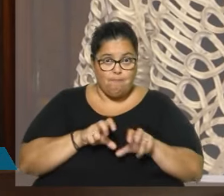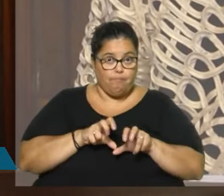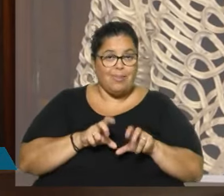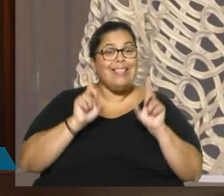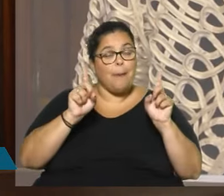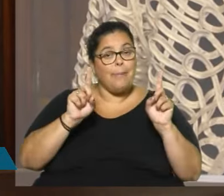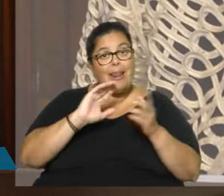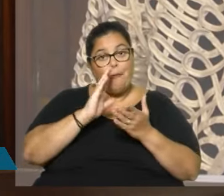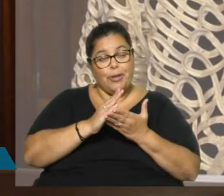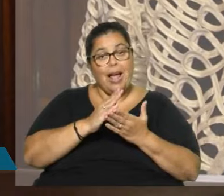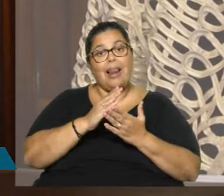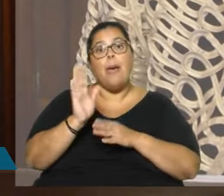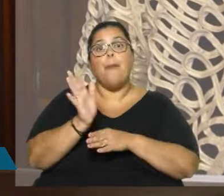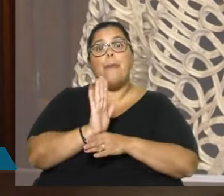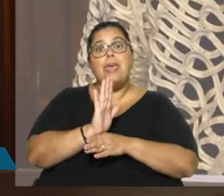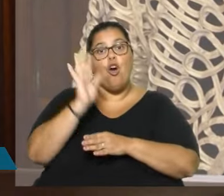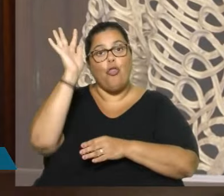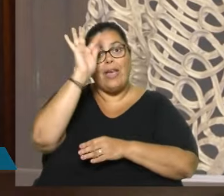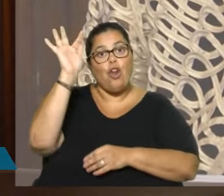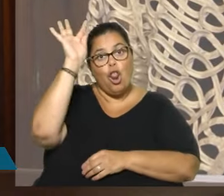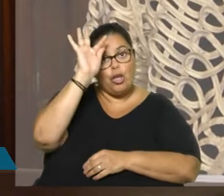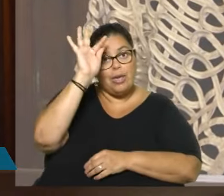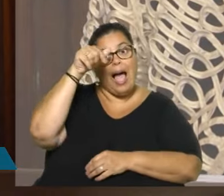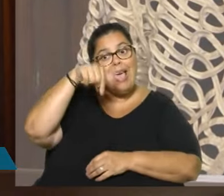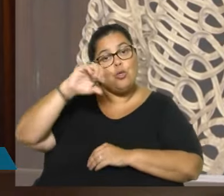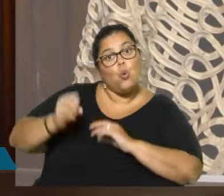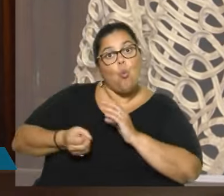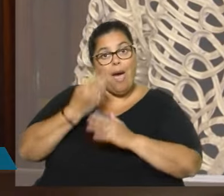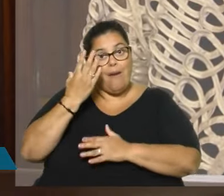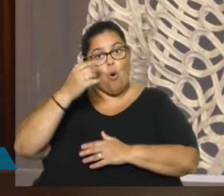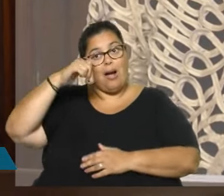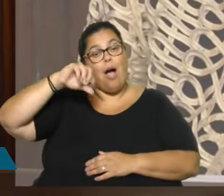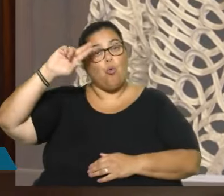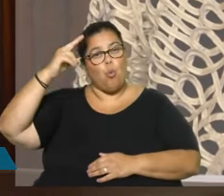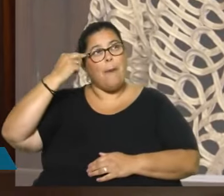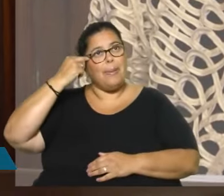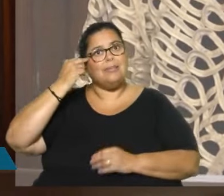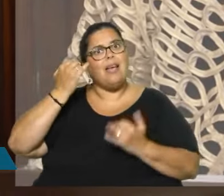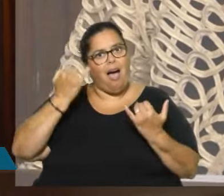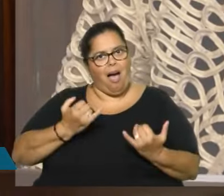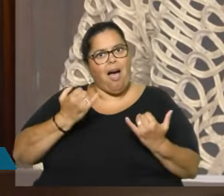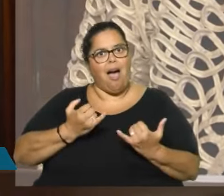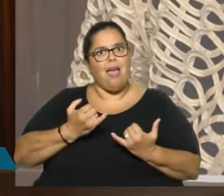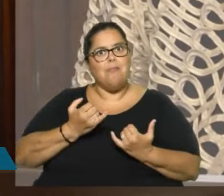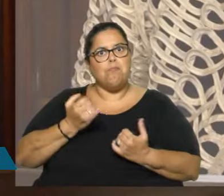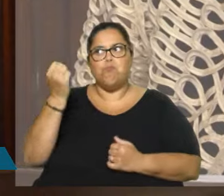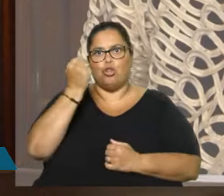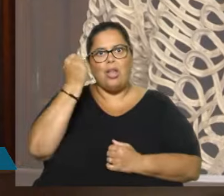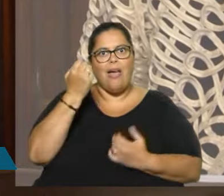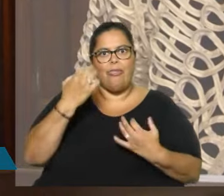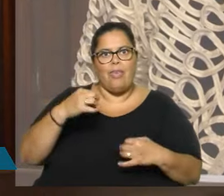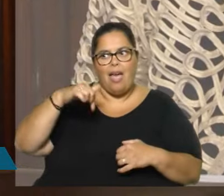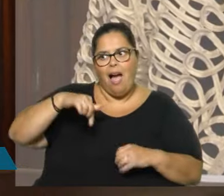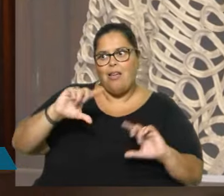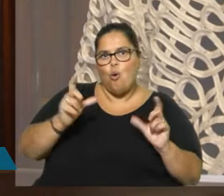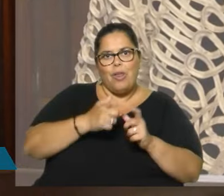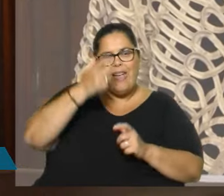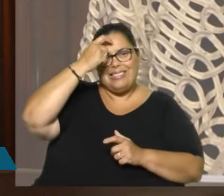biotecnología un área emergente donde Uruguay entiende que tiene potencial que tiene un potencial importante en términos de su comunidad